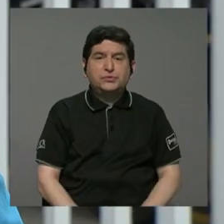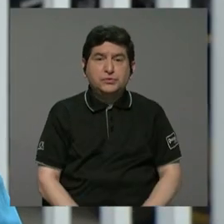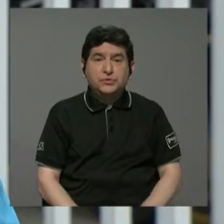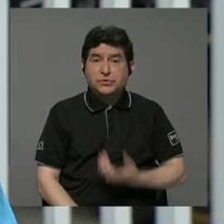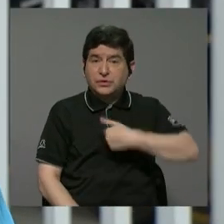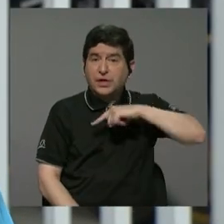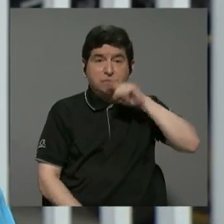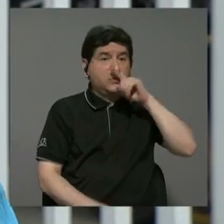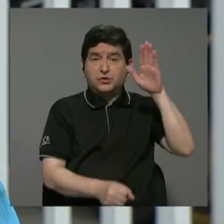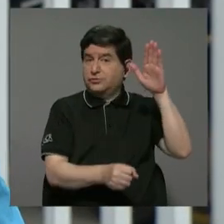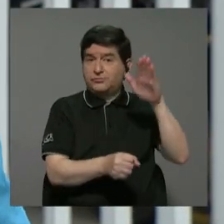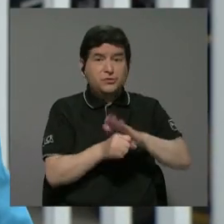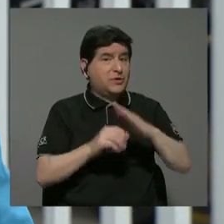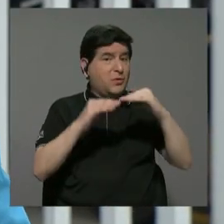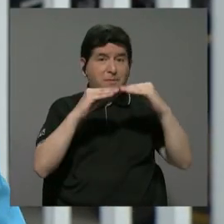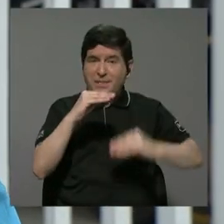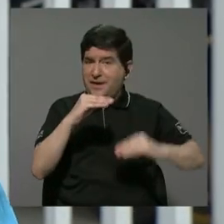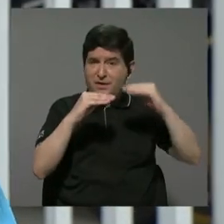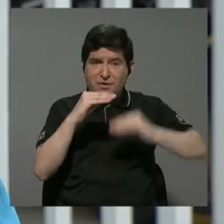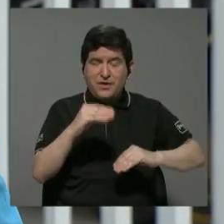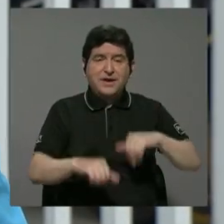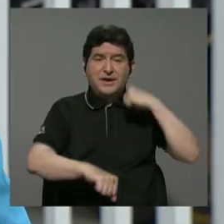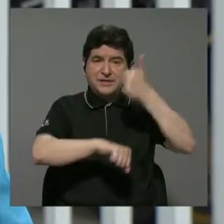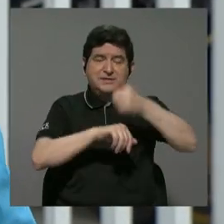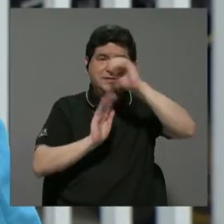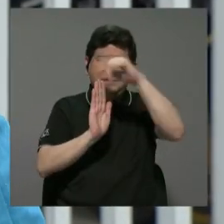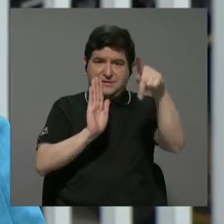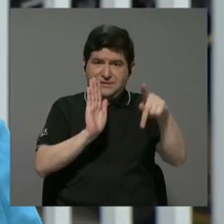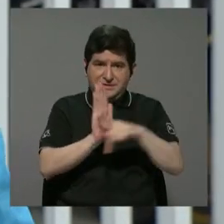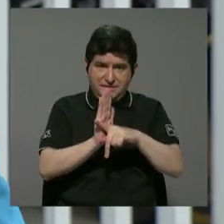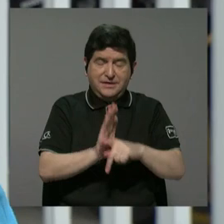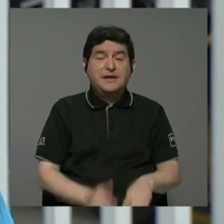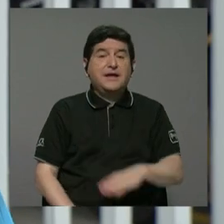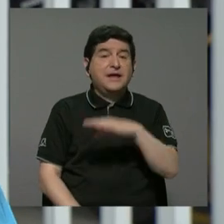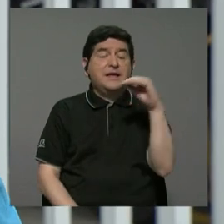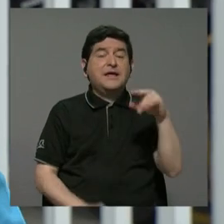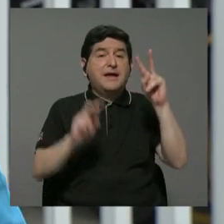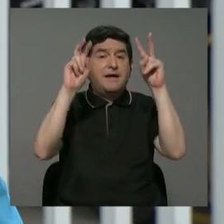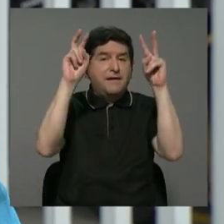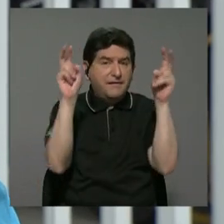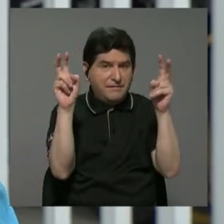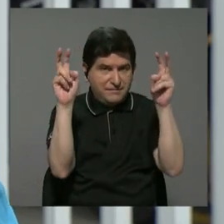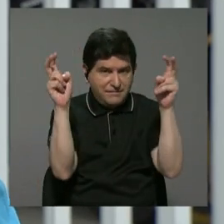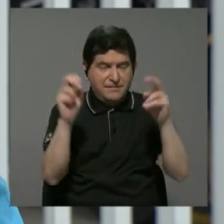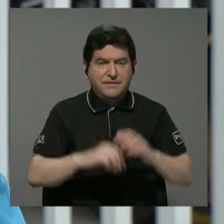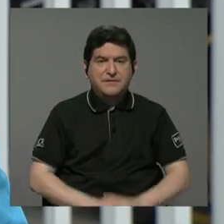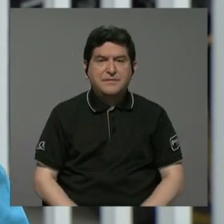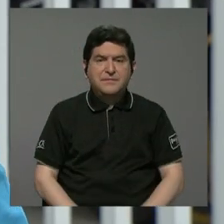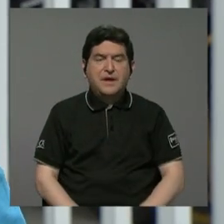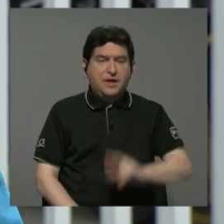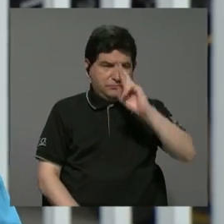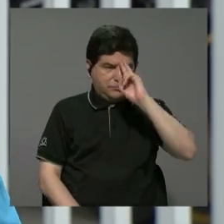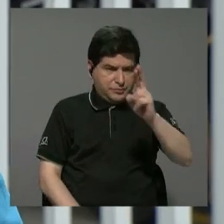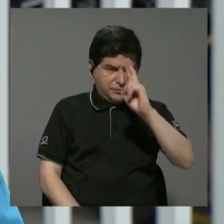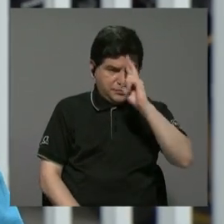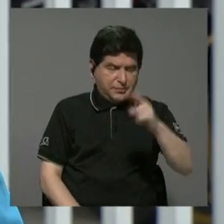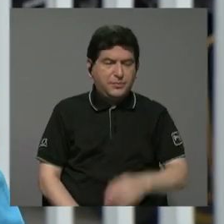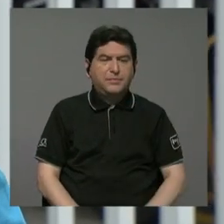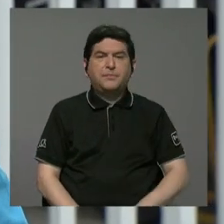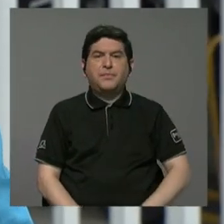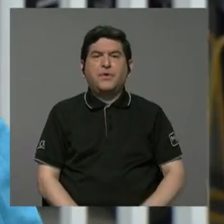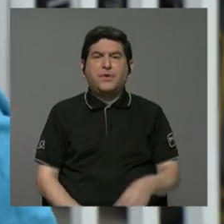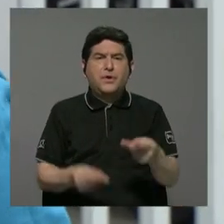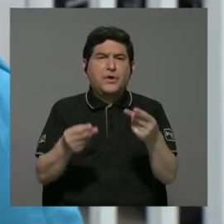nos ha cumplido con lo mínimo que establece la Constitución política y sobre todo en el tema de el reconocimiento por la